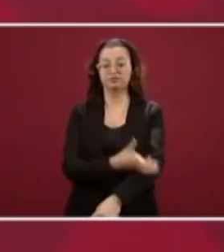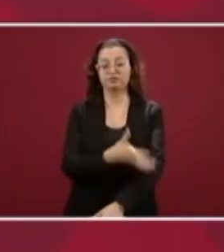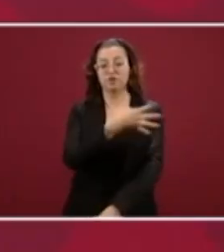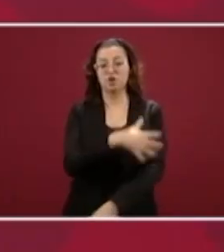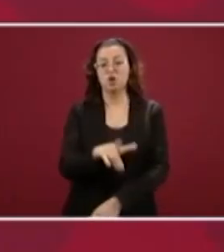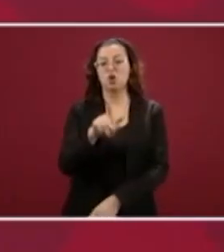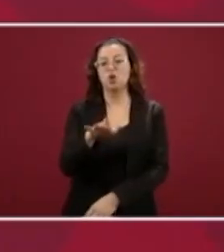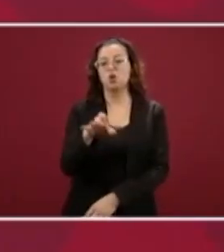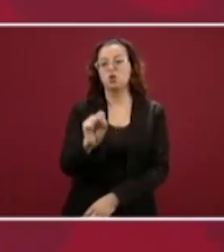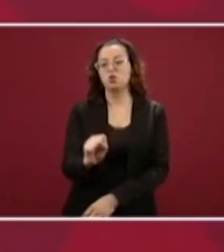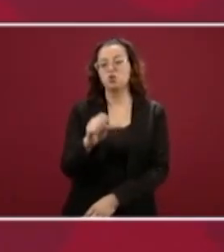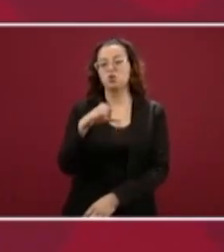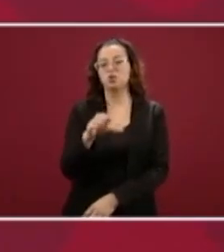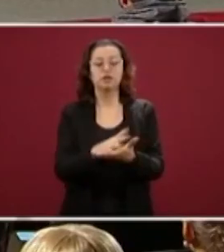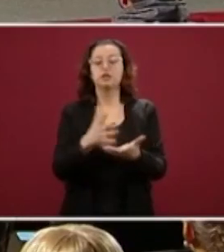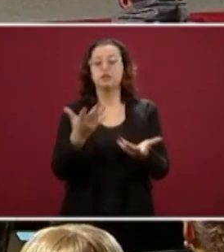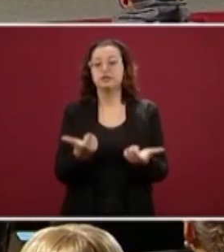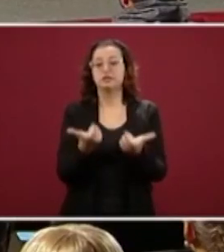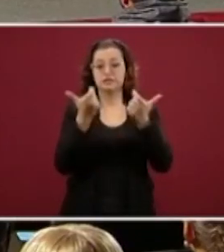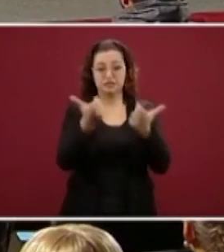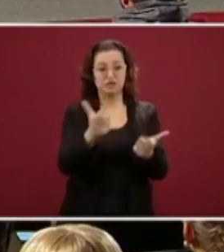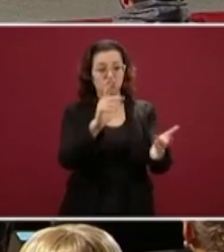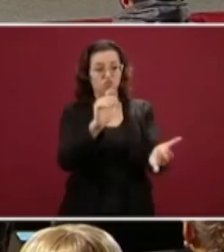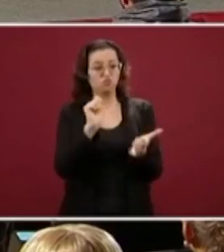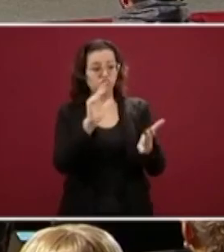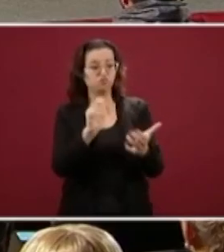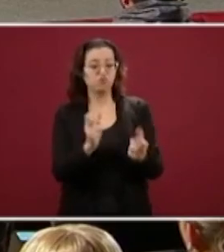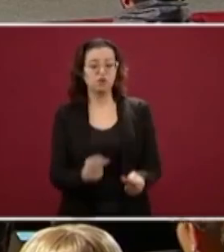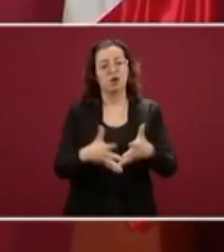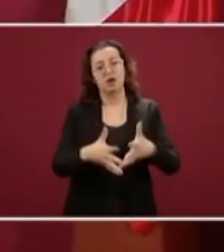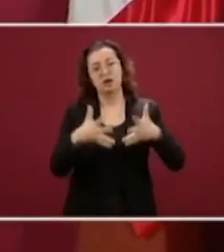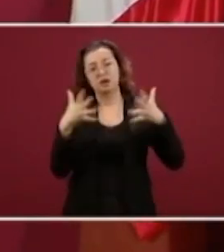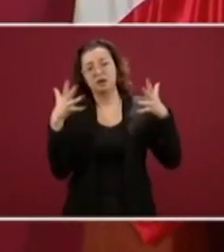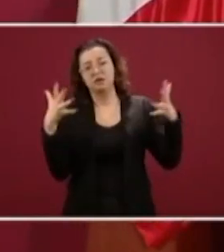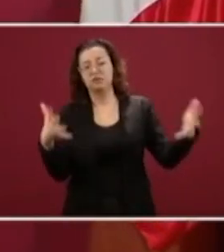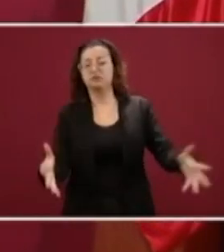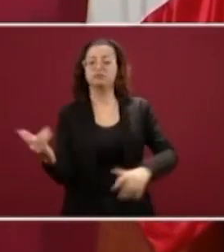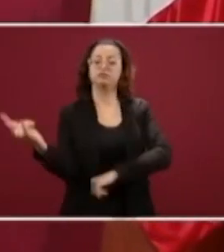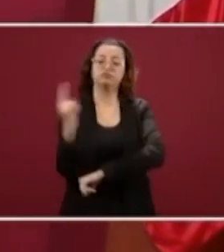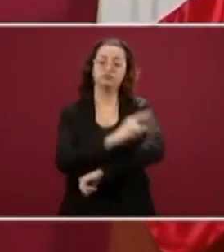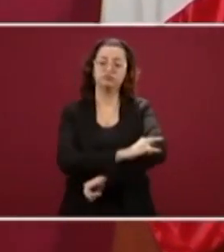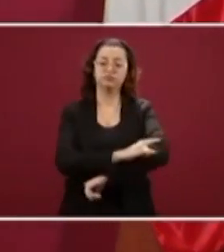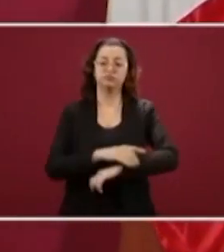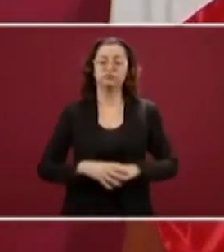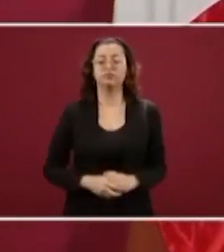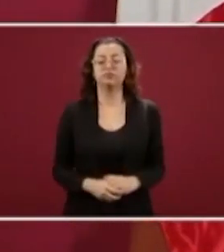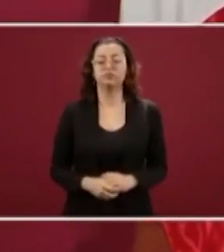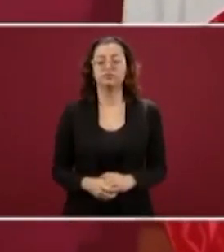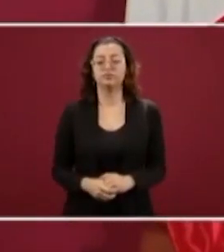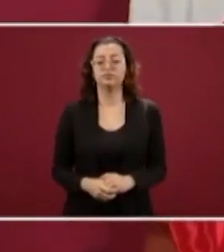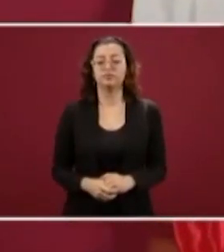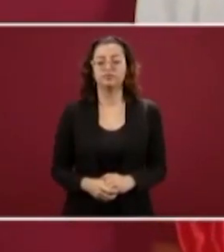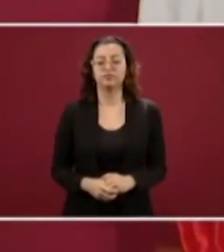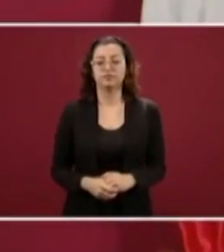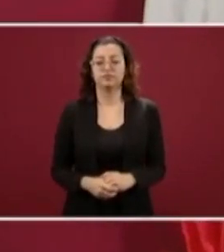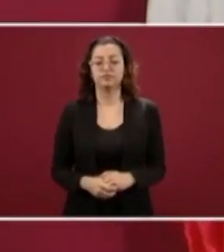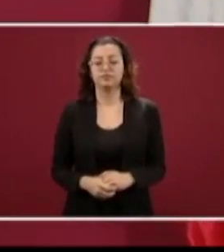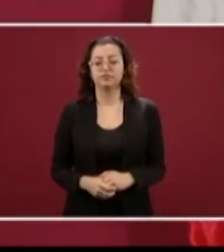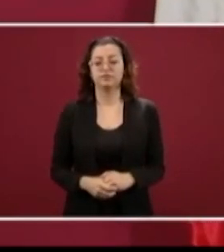Lucía lleva un avance físico del 7.37%. Vamos hoy